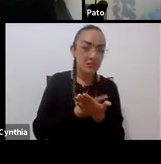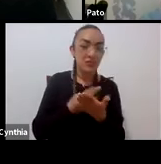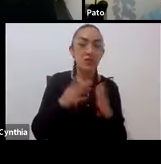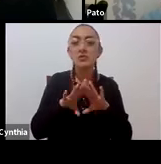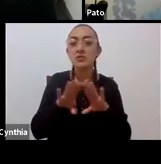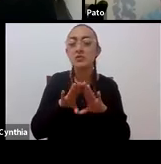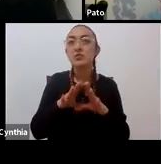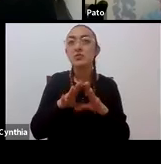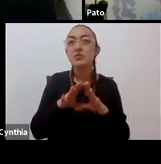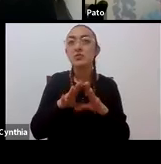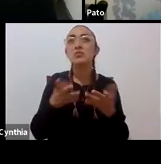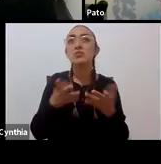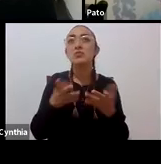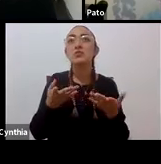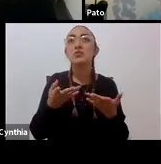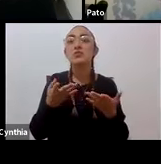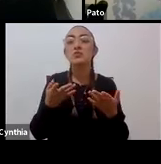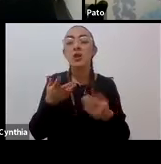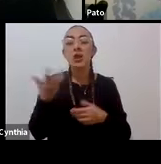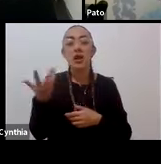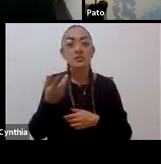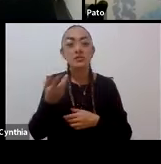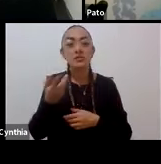quien quiera contestarnos.